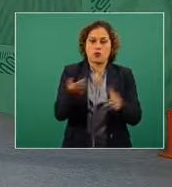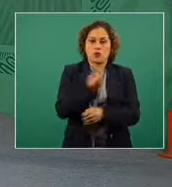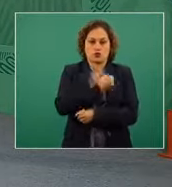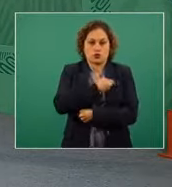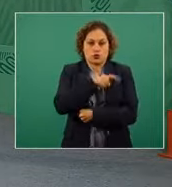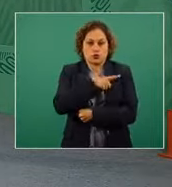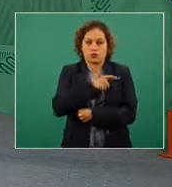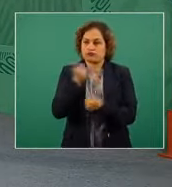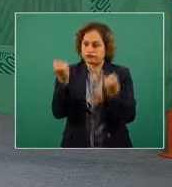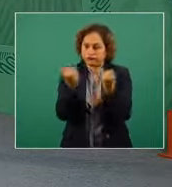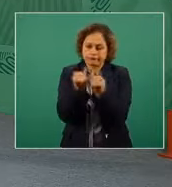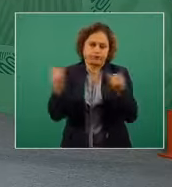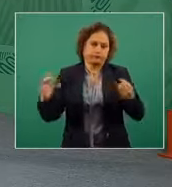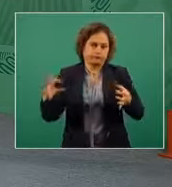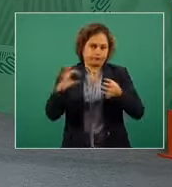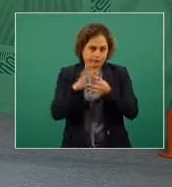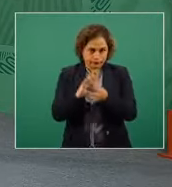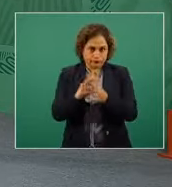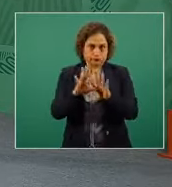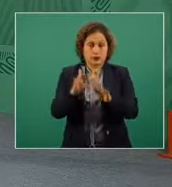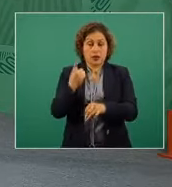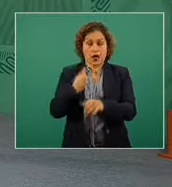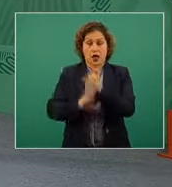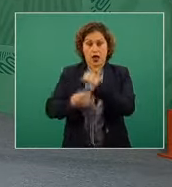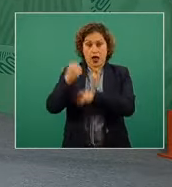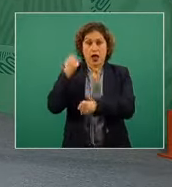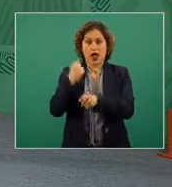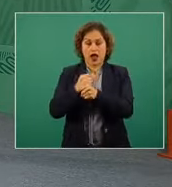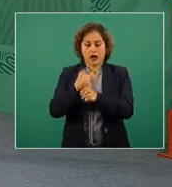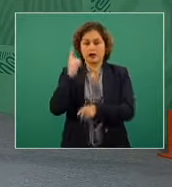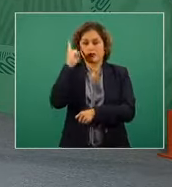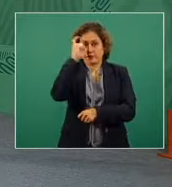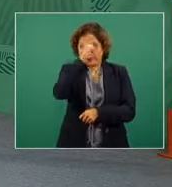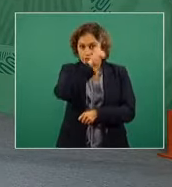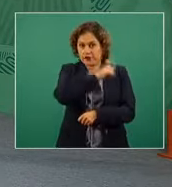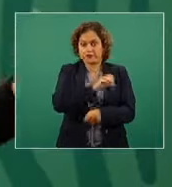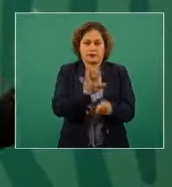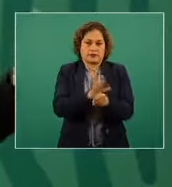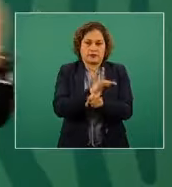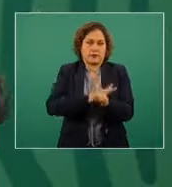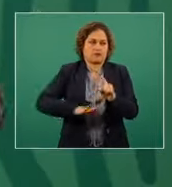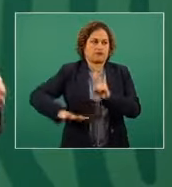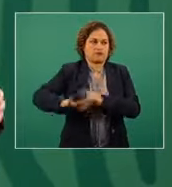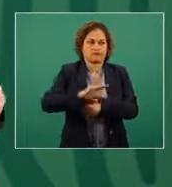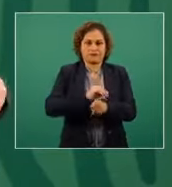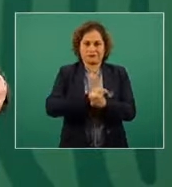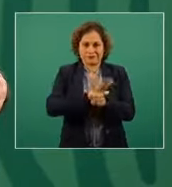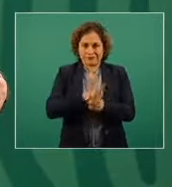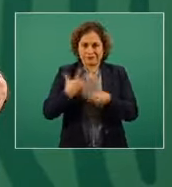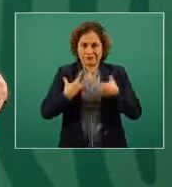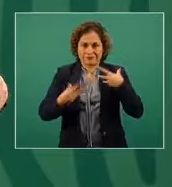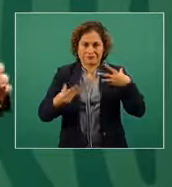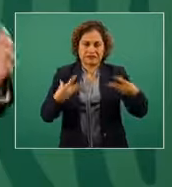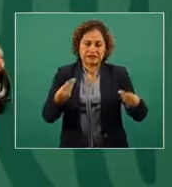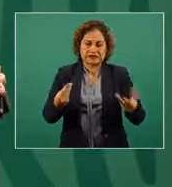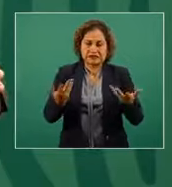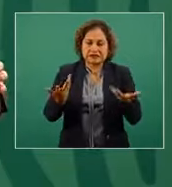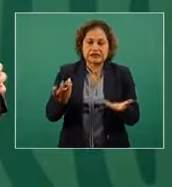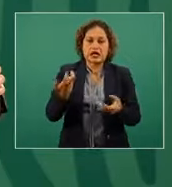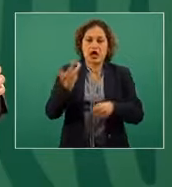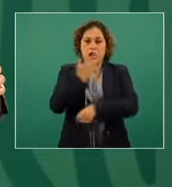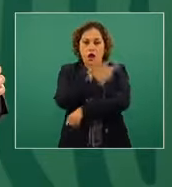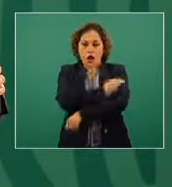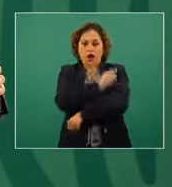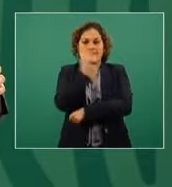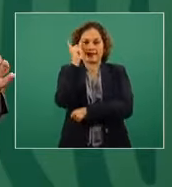Tuvimos el año pasado dificultades, por razones obvias, con el COVID-19, de echar a andar estas jornadas. De todos